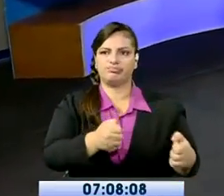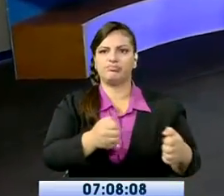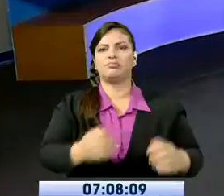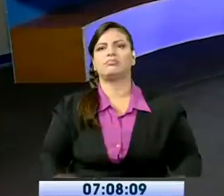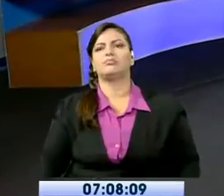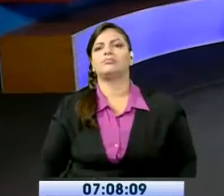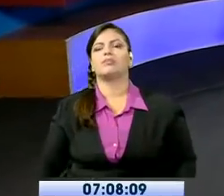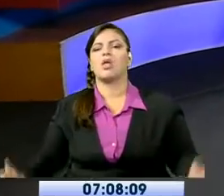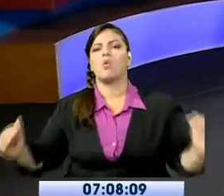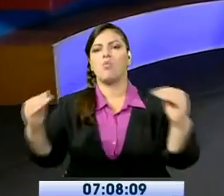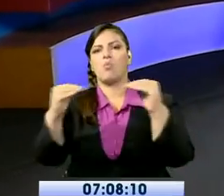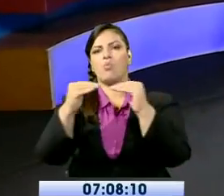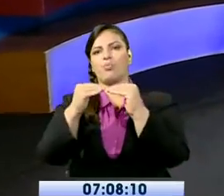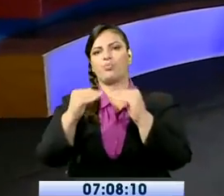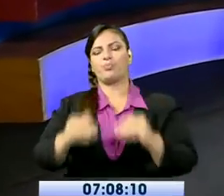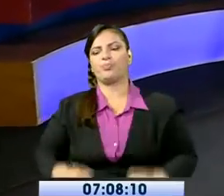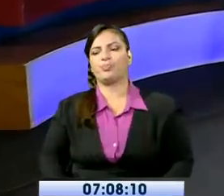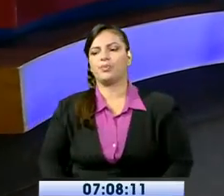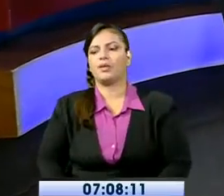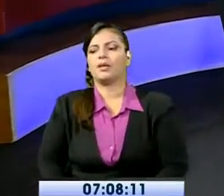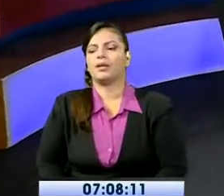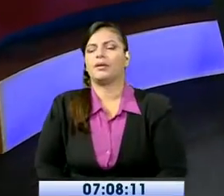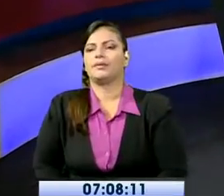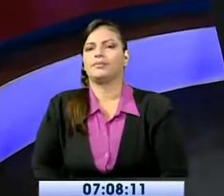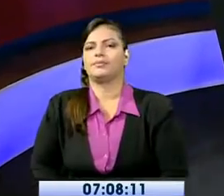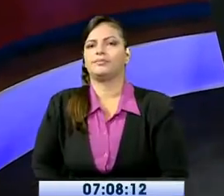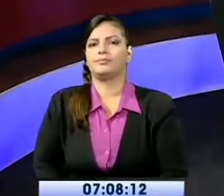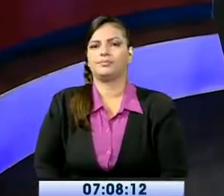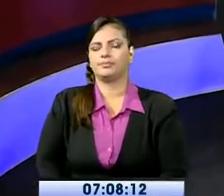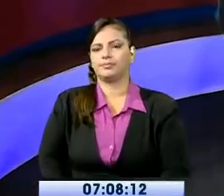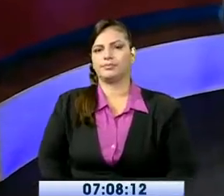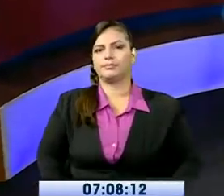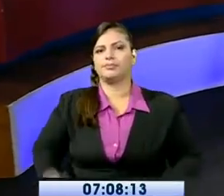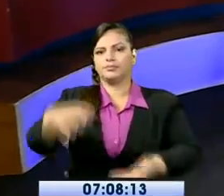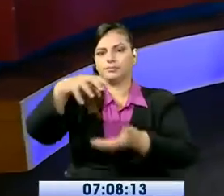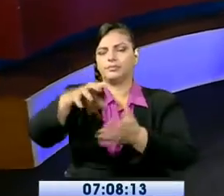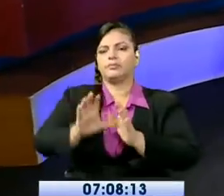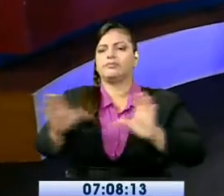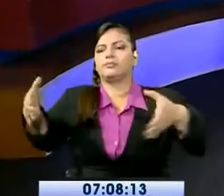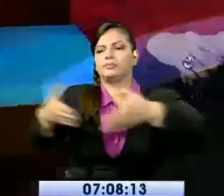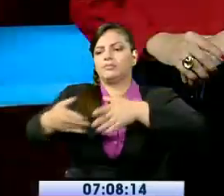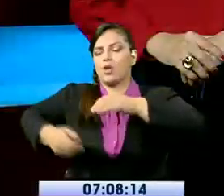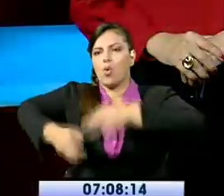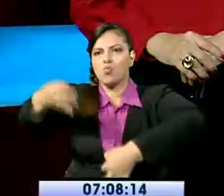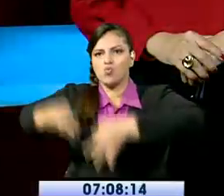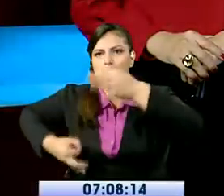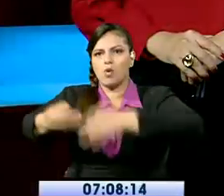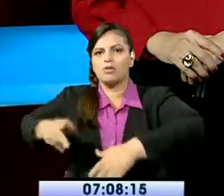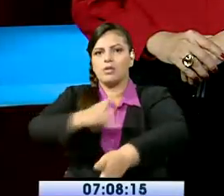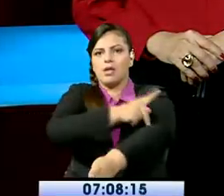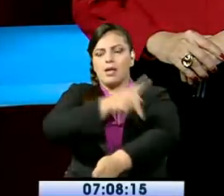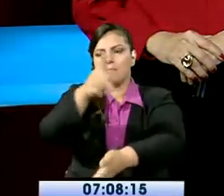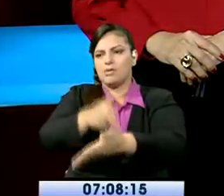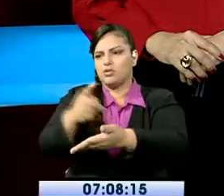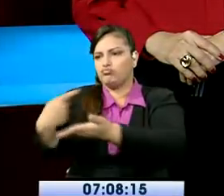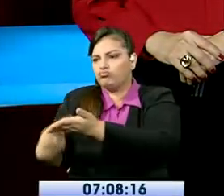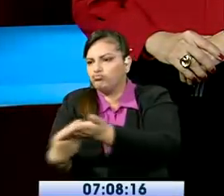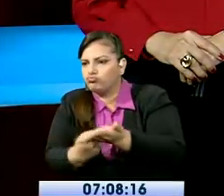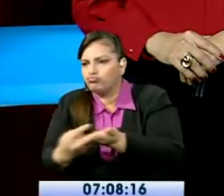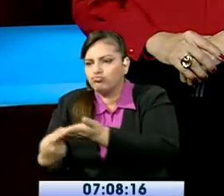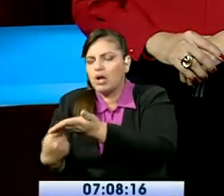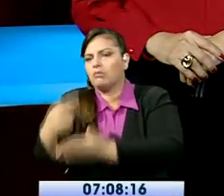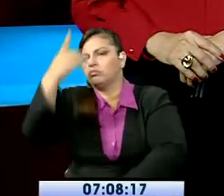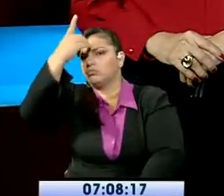El Tribunal de Justicia de Pichincha declaró inocentes a Kleber Jiménez y Fernando Villavicencio del delito de divulgación de